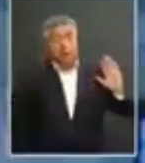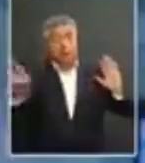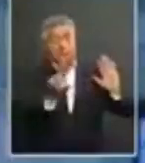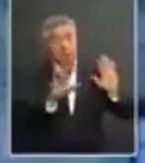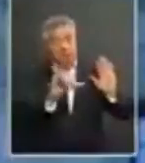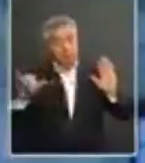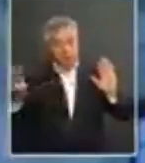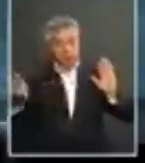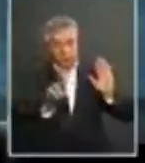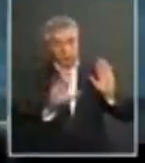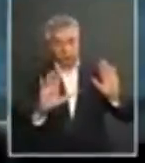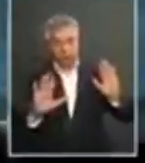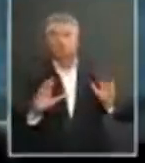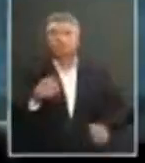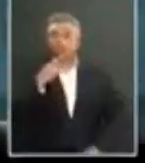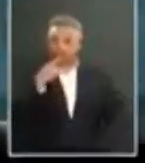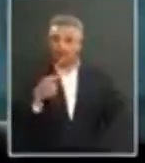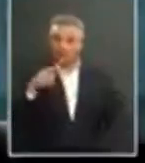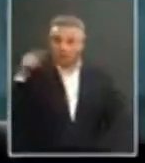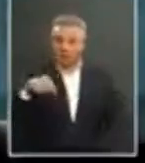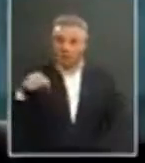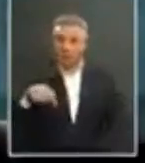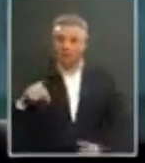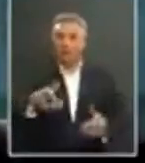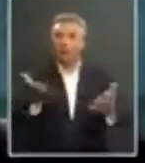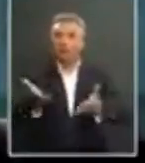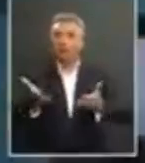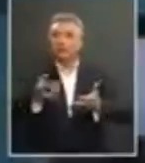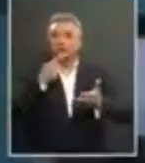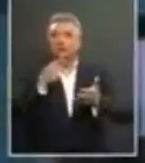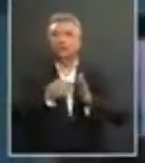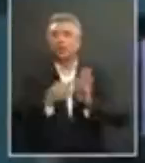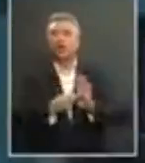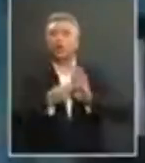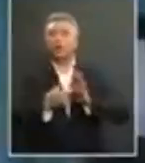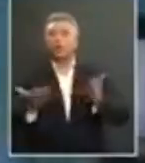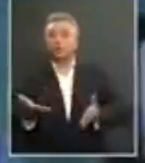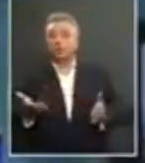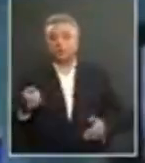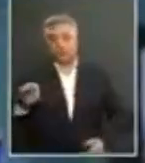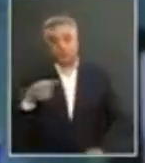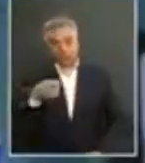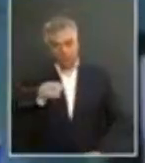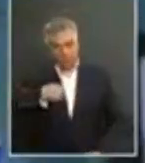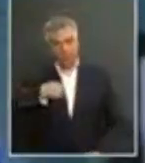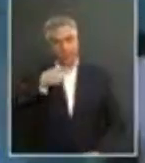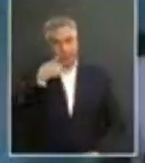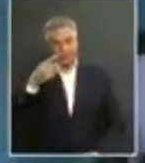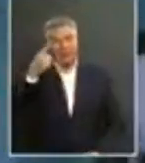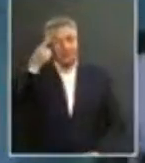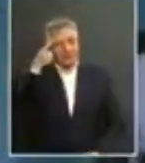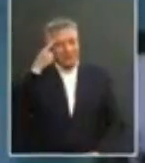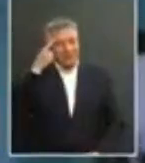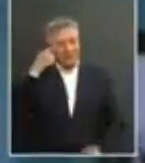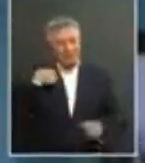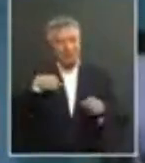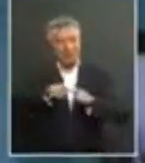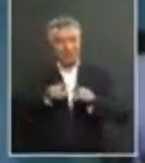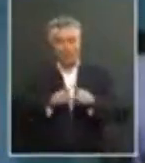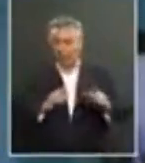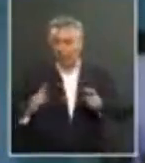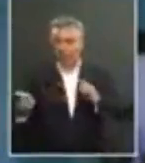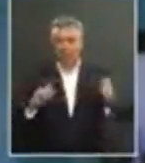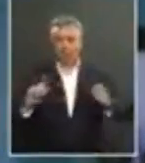ese ambiente, ¿qué gobernabilidad ofrece Unidad Constituyente, Paula? A ver, yo creo que la gobernabilidad se juega por cosas bastante más